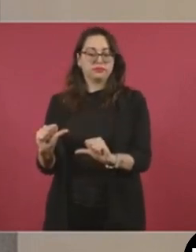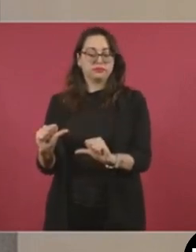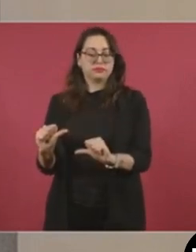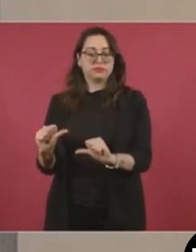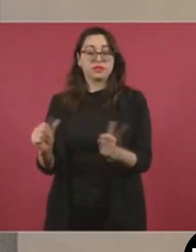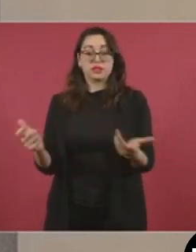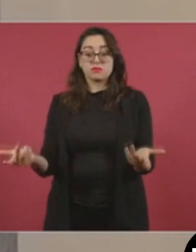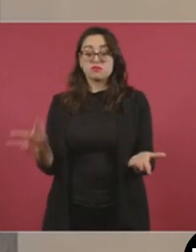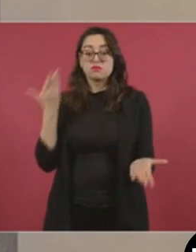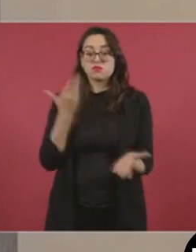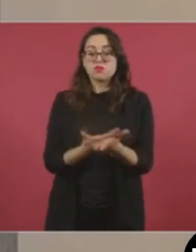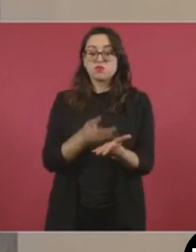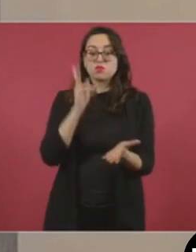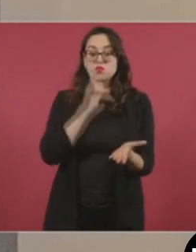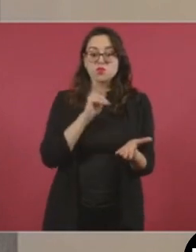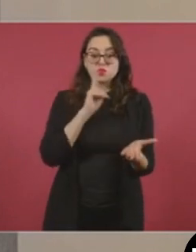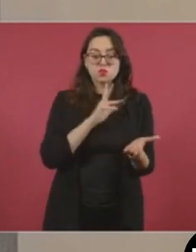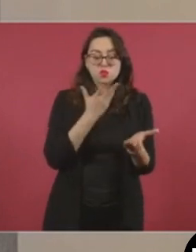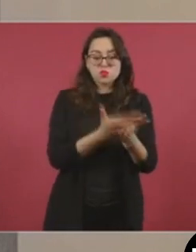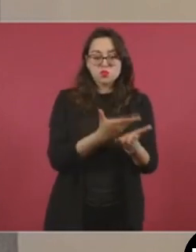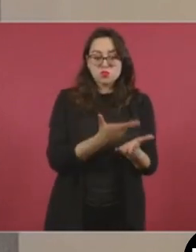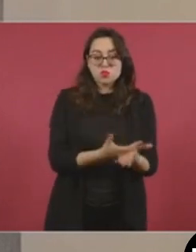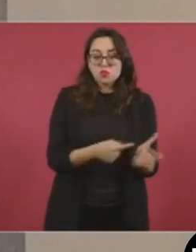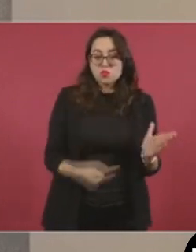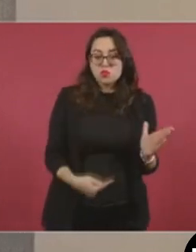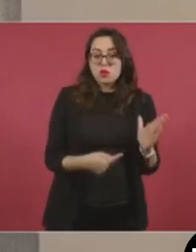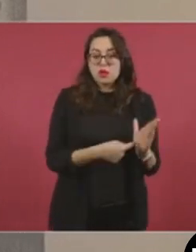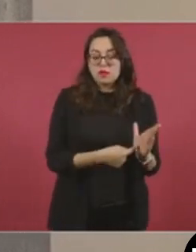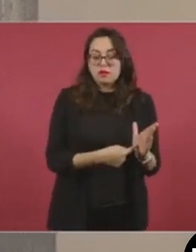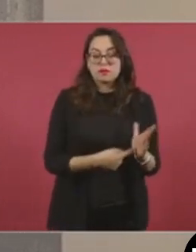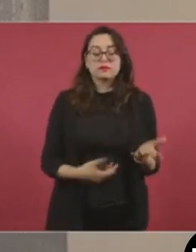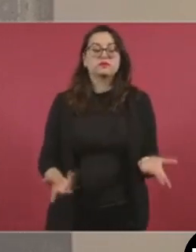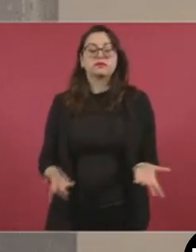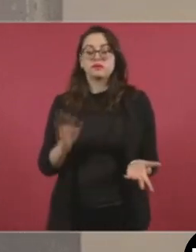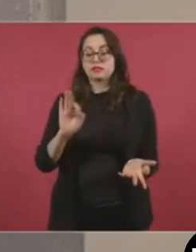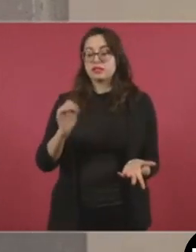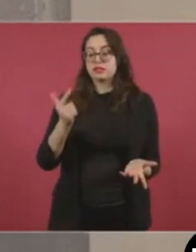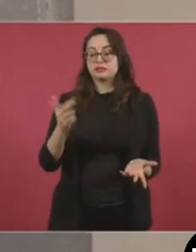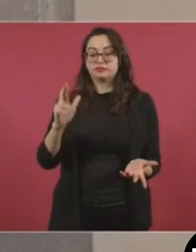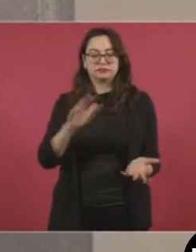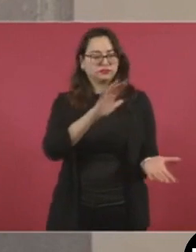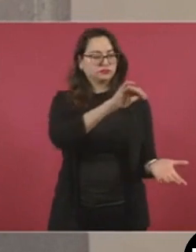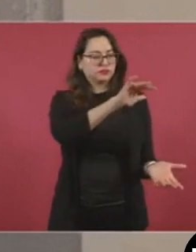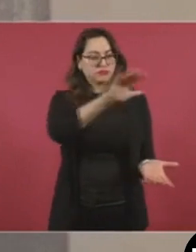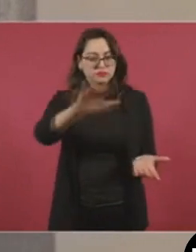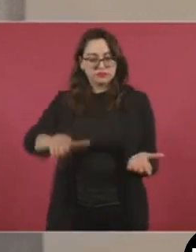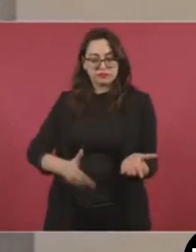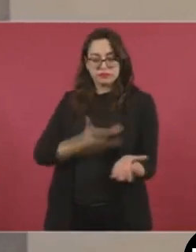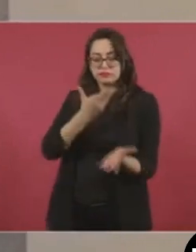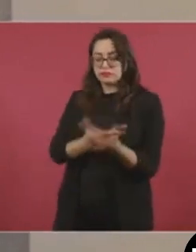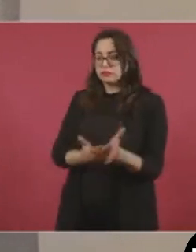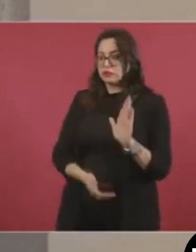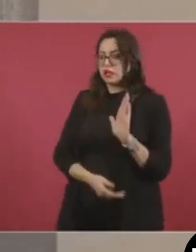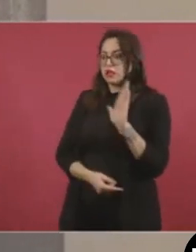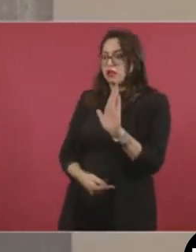Las pruebas presentadas por la Fiscalía General de la República en contra de Jorge Antonio S. demuestran